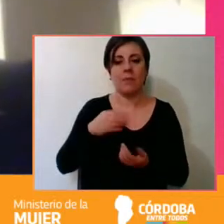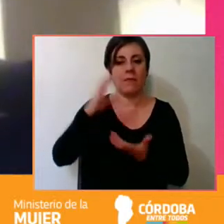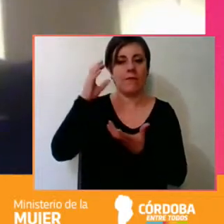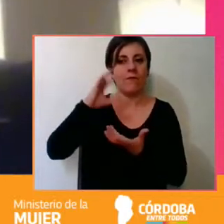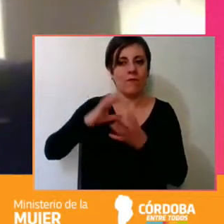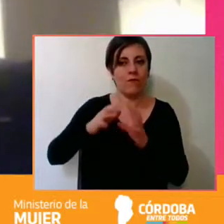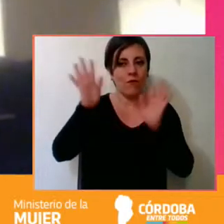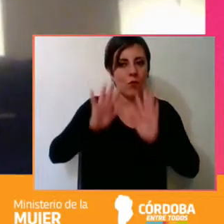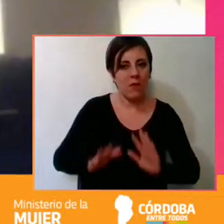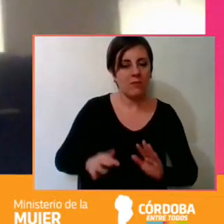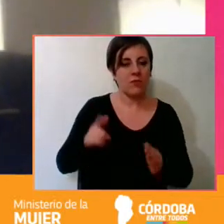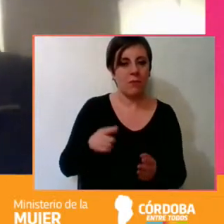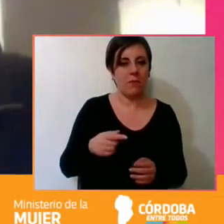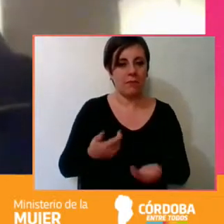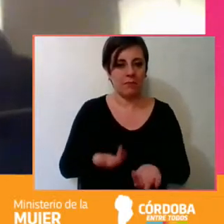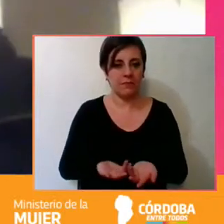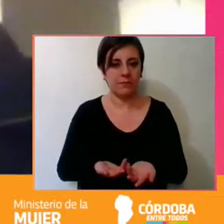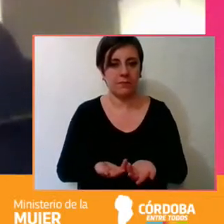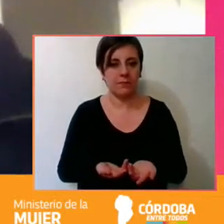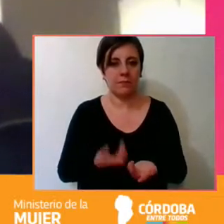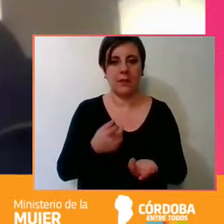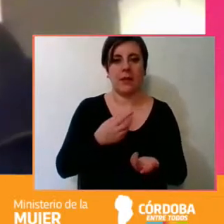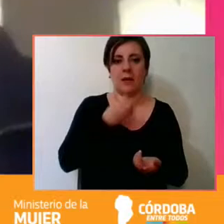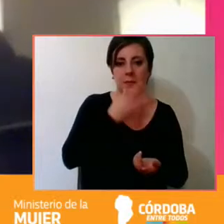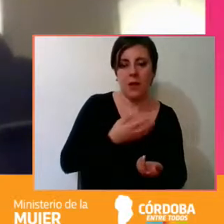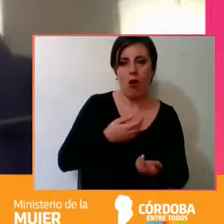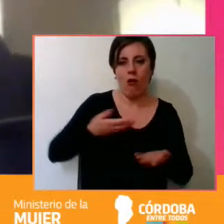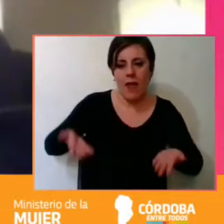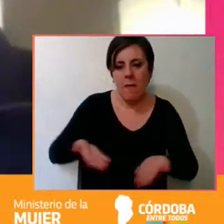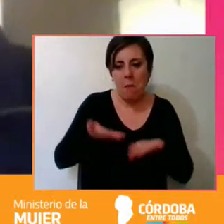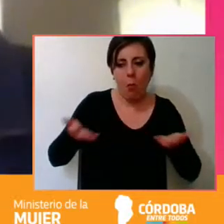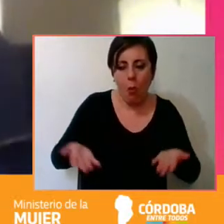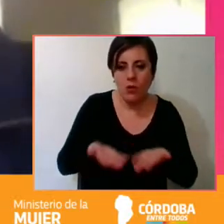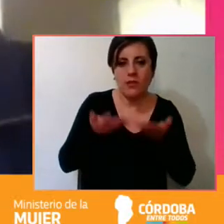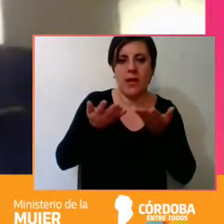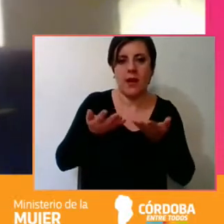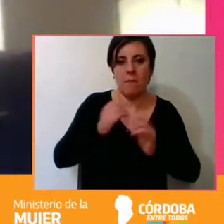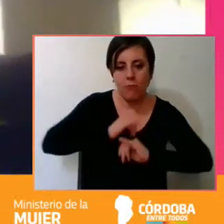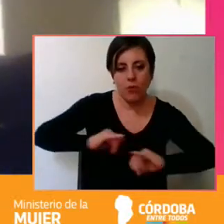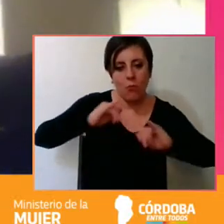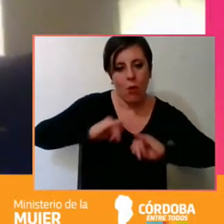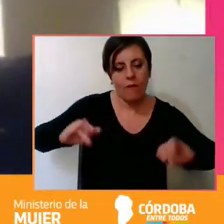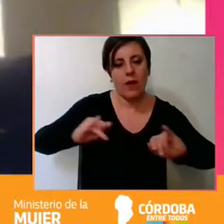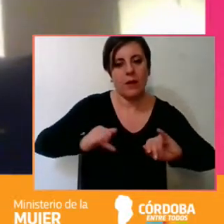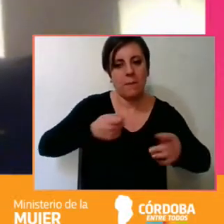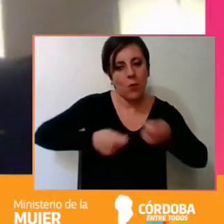cosas. Nos sirven para motivar, para impulsar, para promover políticas de cambio.